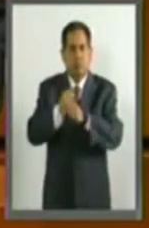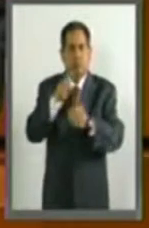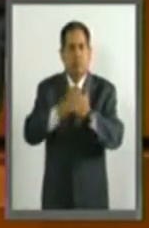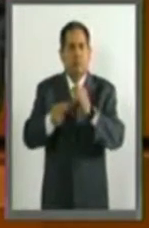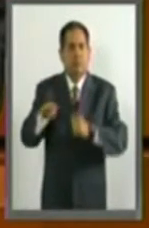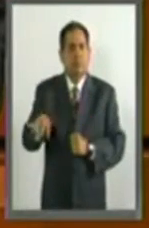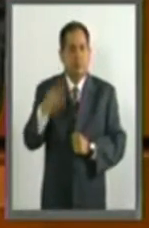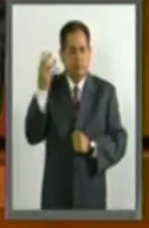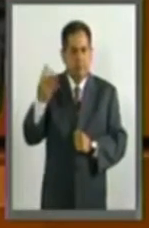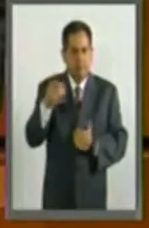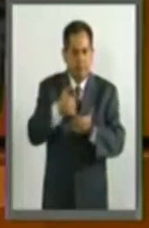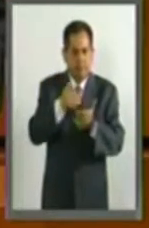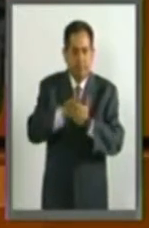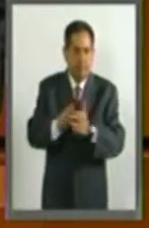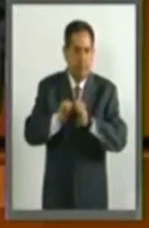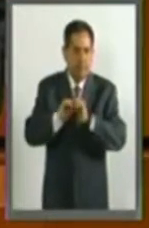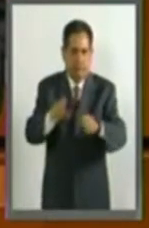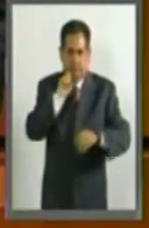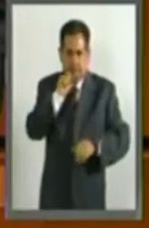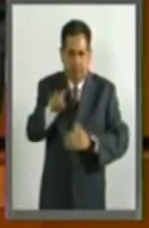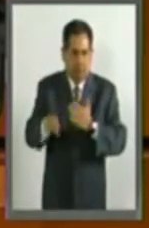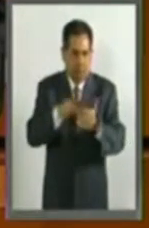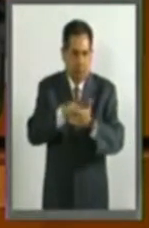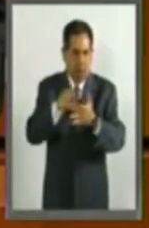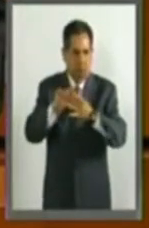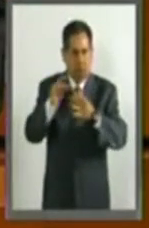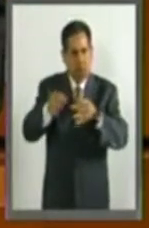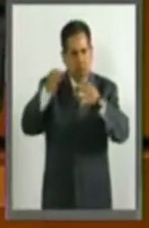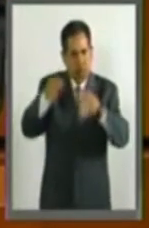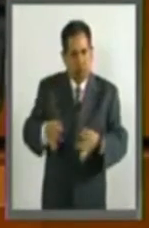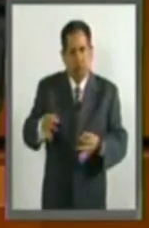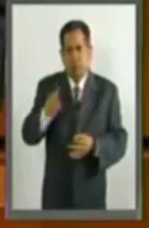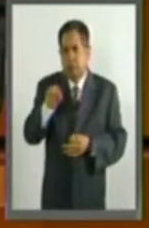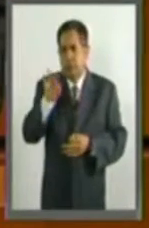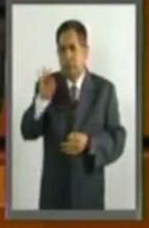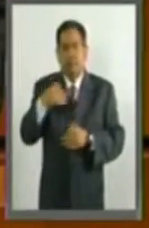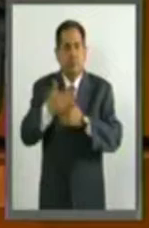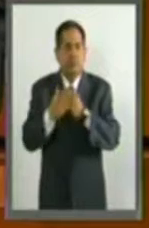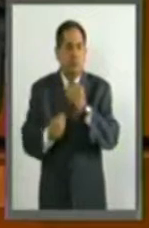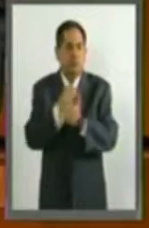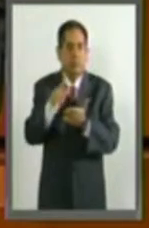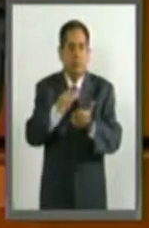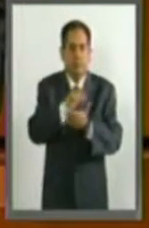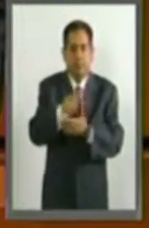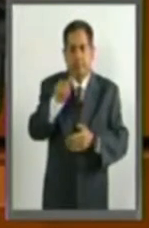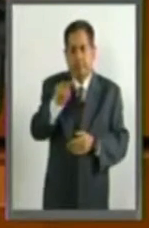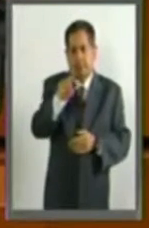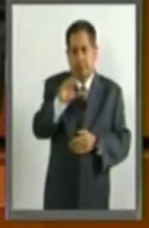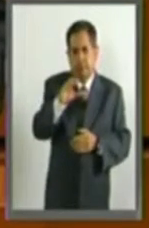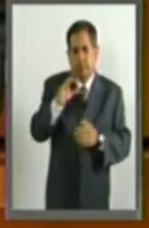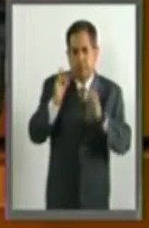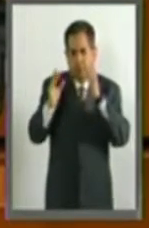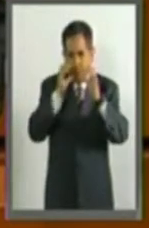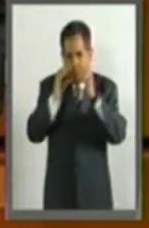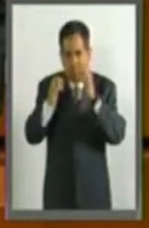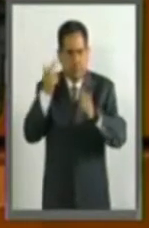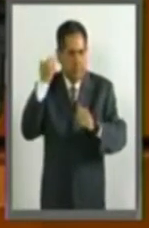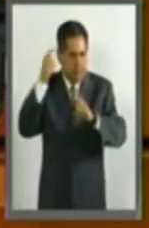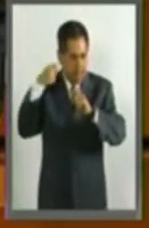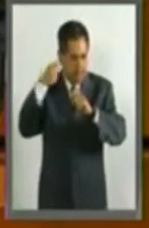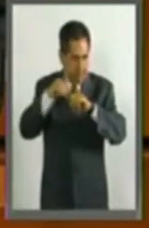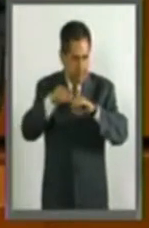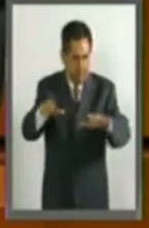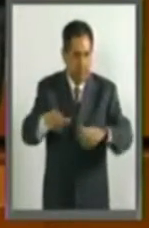2014, se publicó en la misma instancia oficial la nueva Ley Federal de Telecomunicaciones y